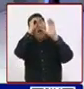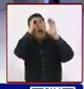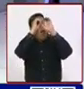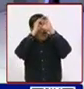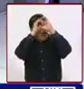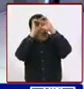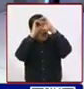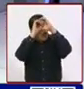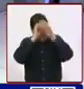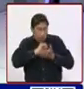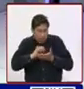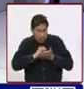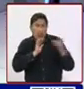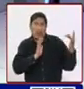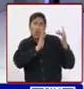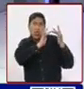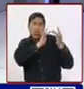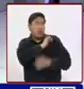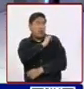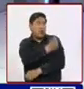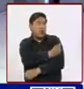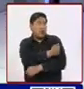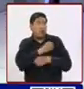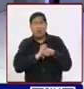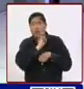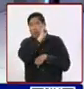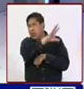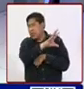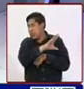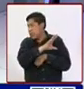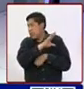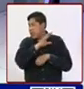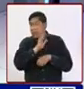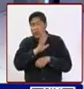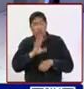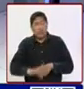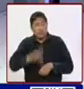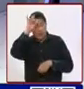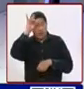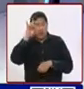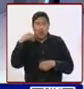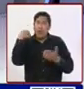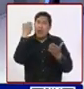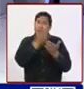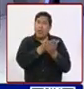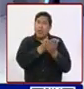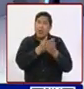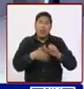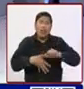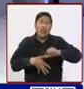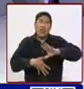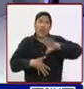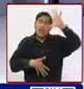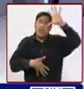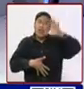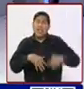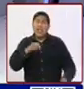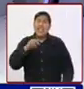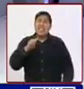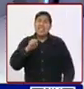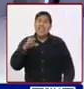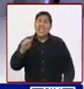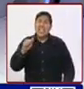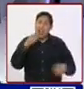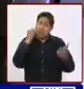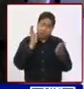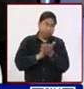descubierto precisamente esto, se ha contactado con las autoridades, o ha hecho conocer precisamente su descubrimiento, y ha llegado hasta la NASA, y la NASA la ha reconocido.